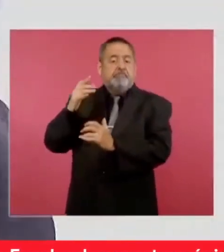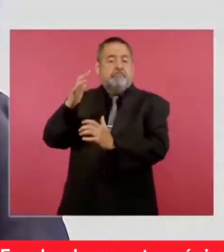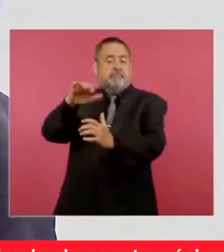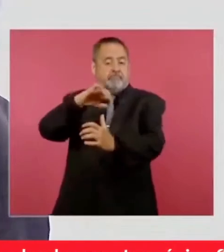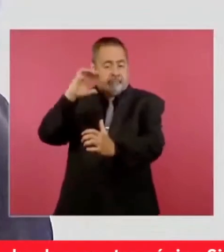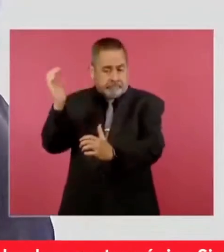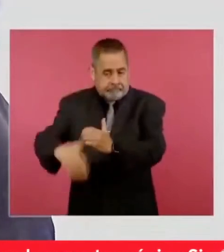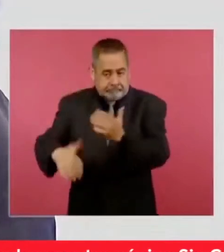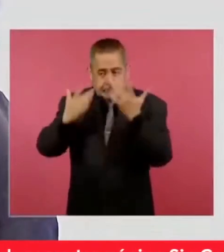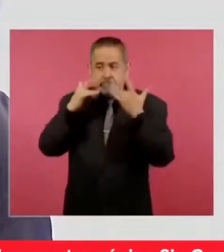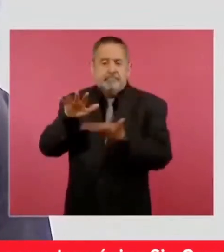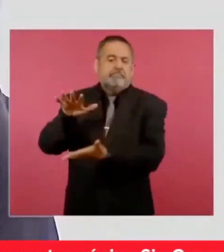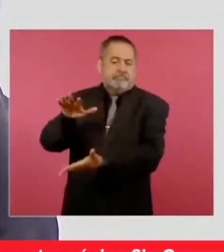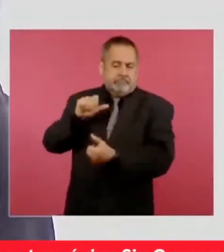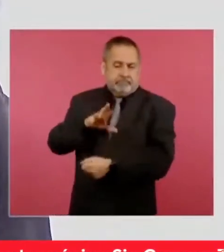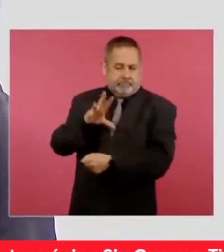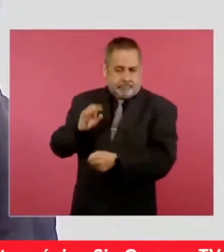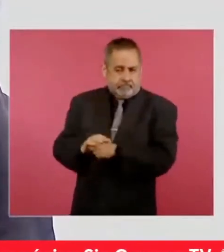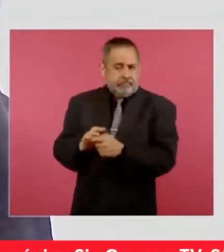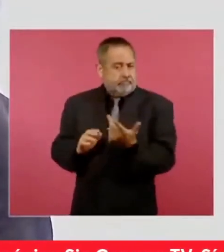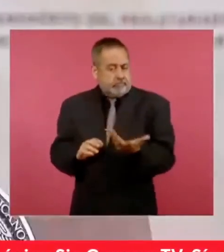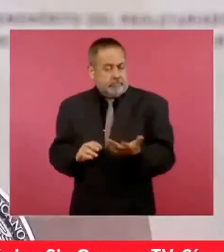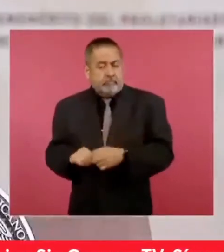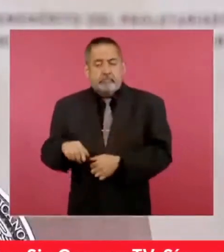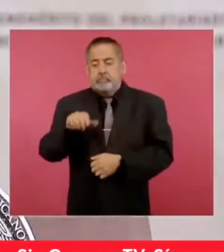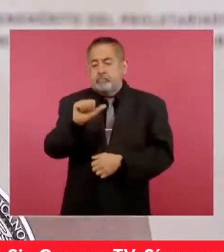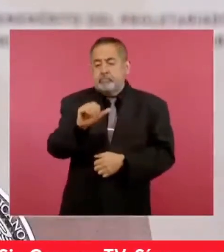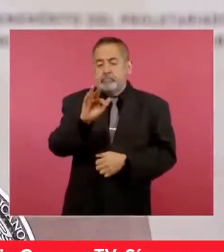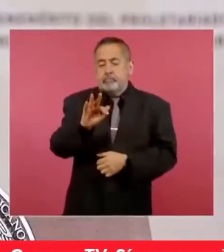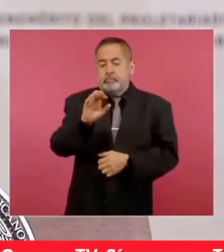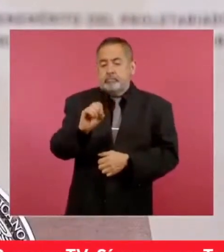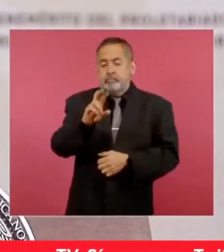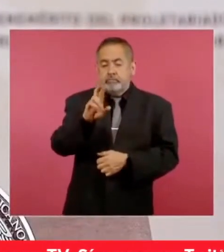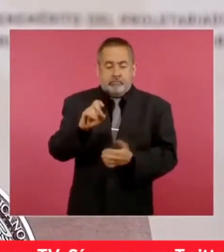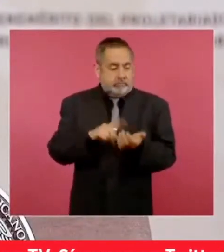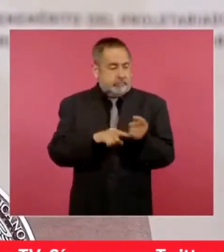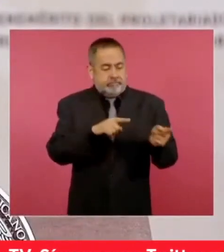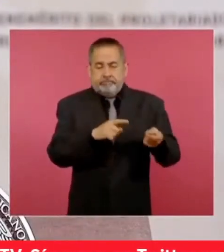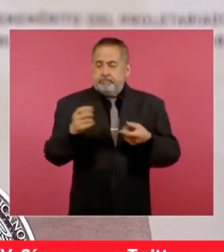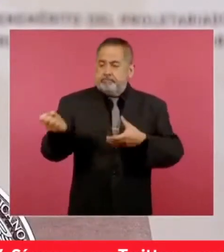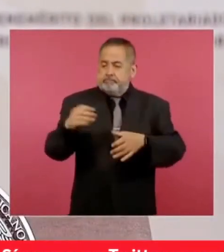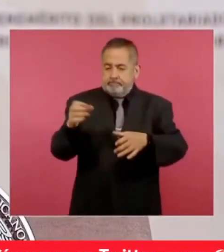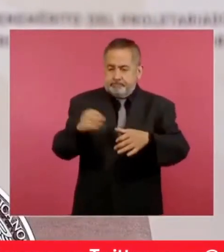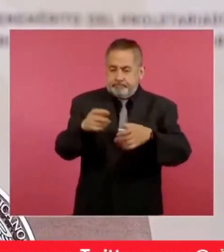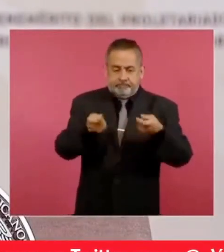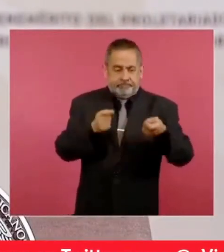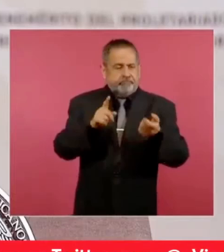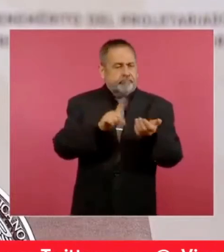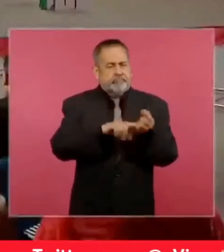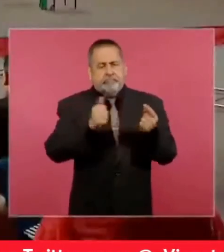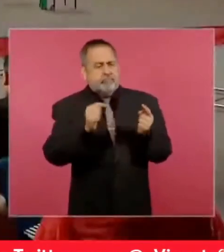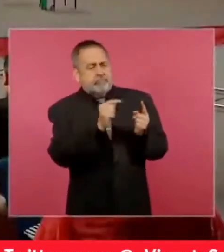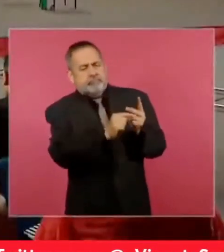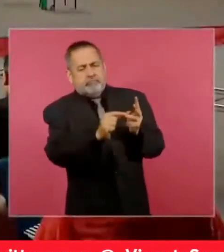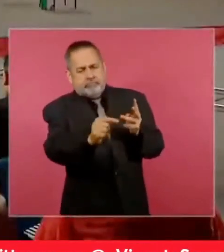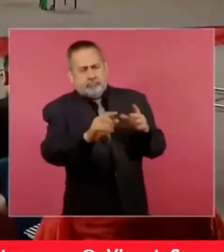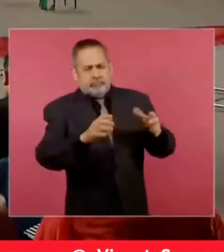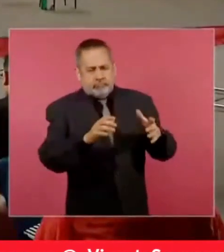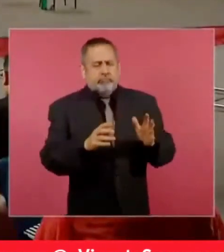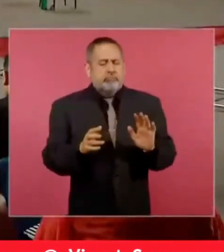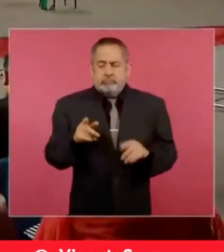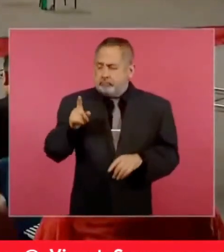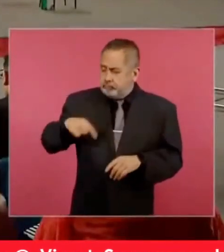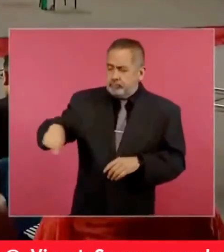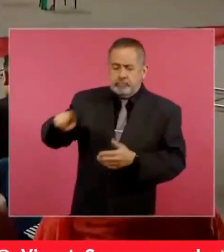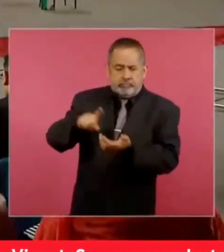logren acumular. Las AFORE que administran los fondos de pensiones de los trabajadores, así como otras instituciones públicas